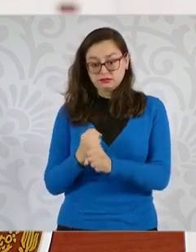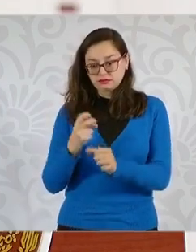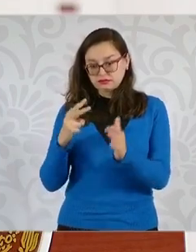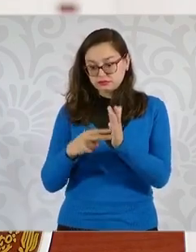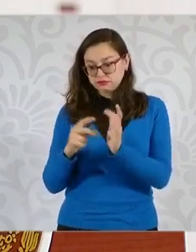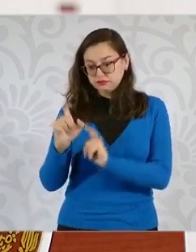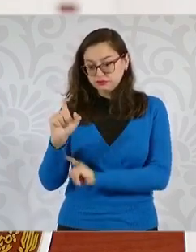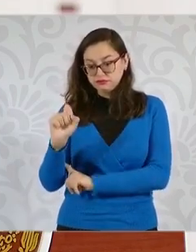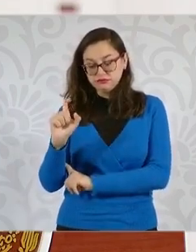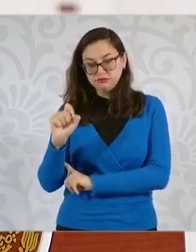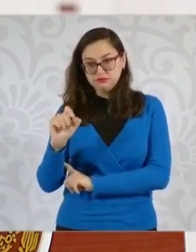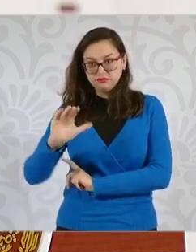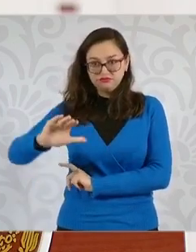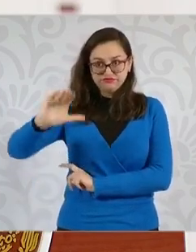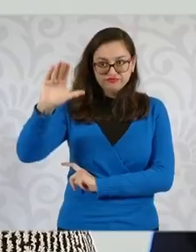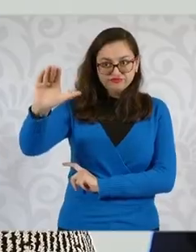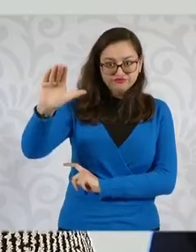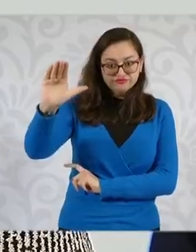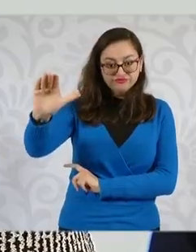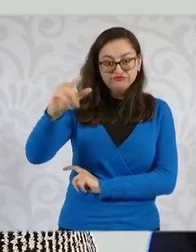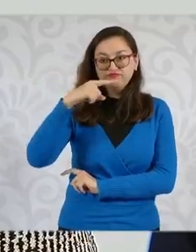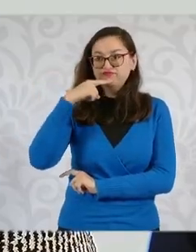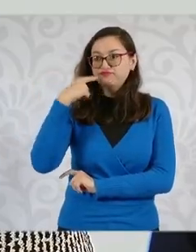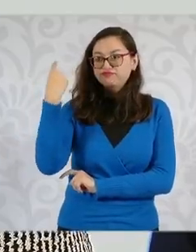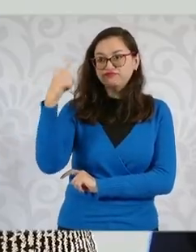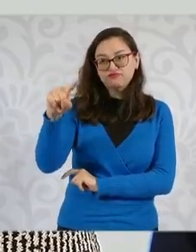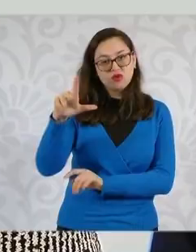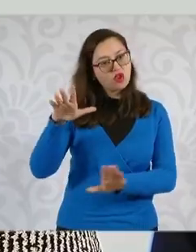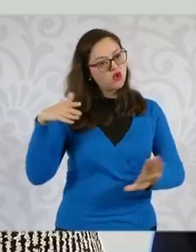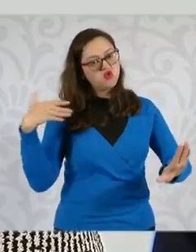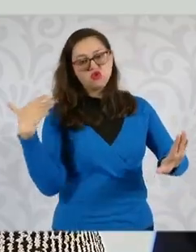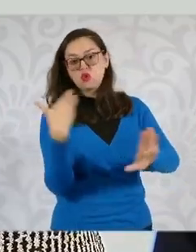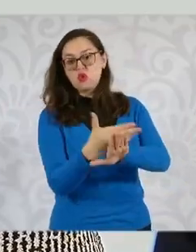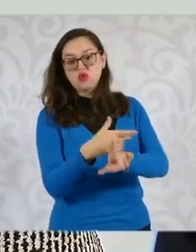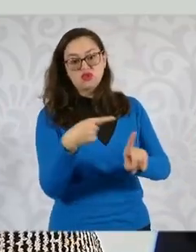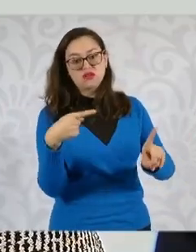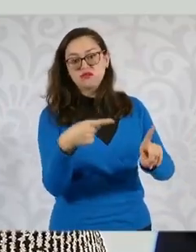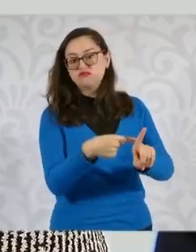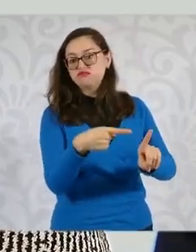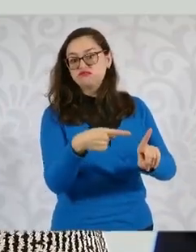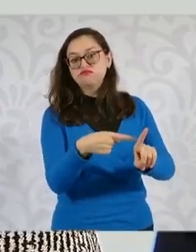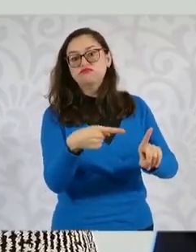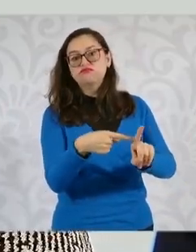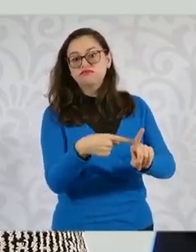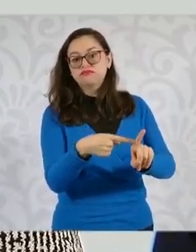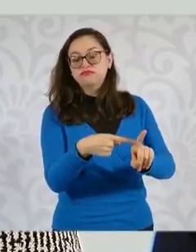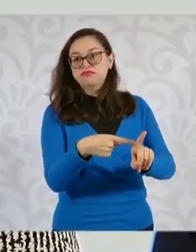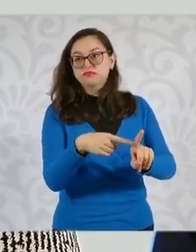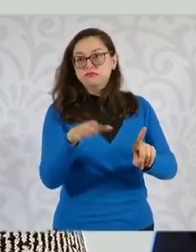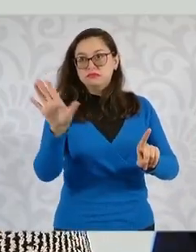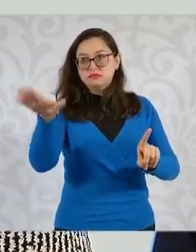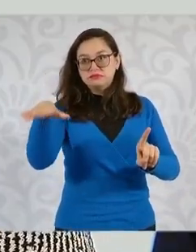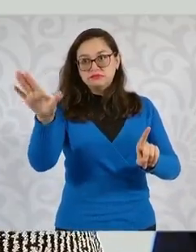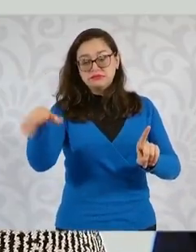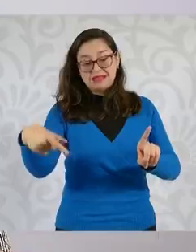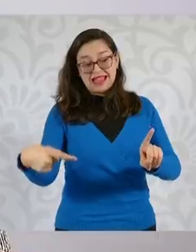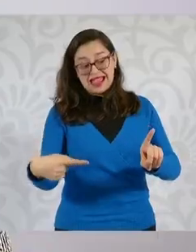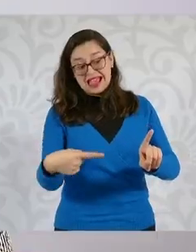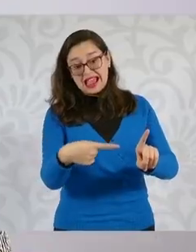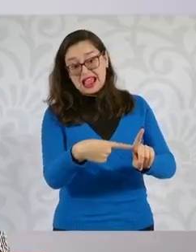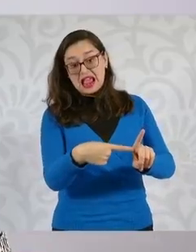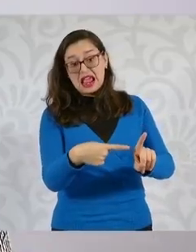promovió una denuncia penal ante la Fiscalía, ya que García Luna